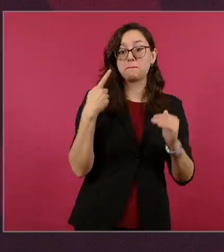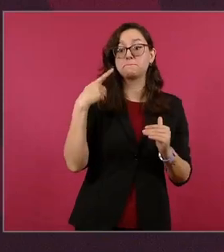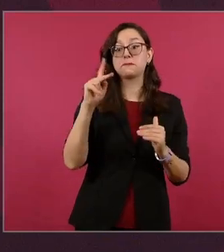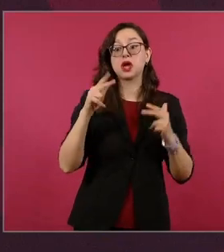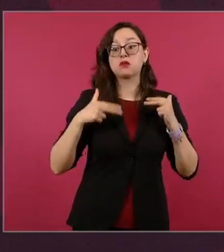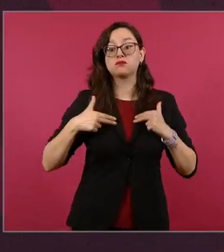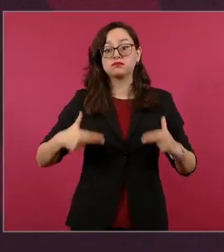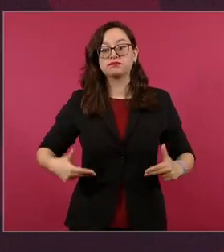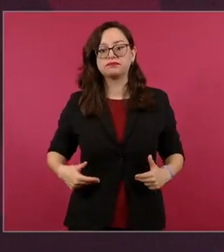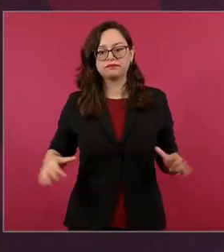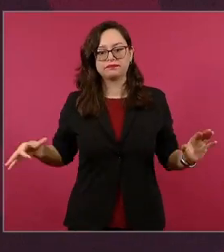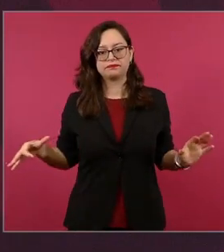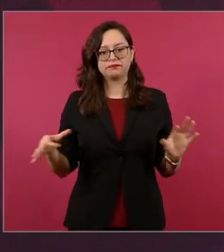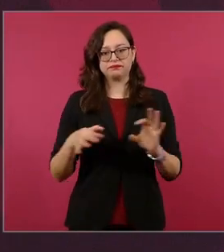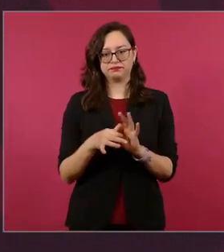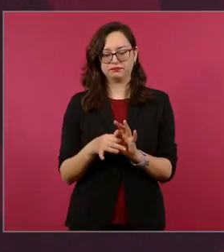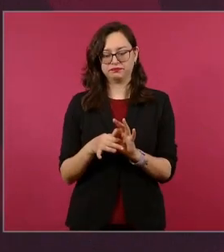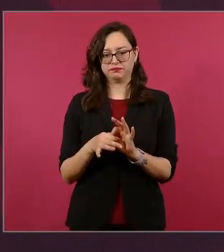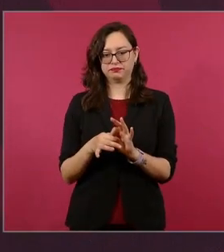humanística.